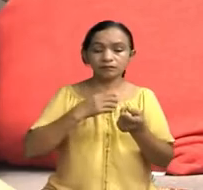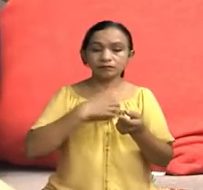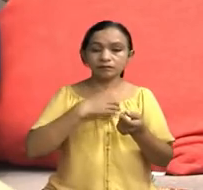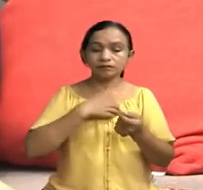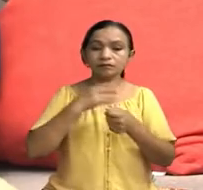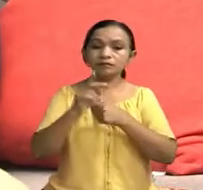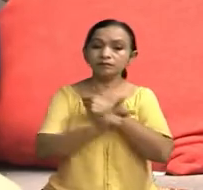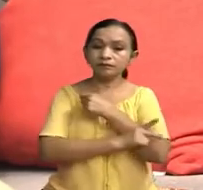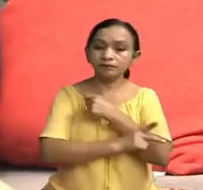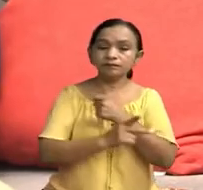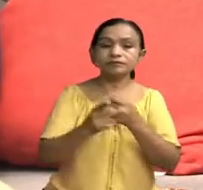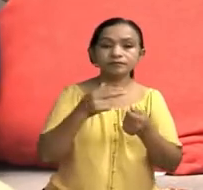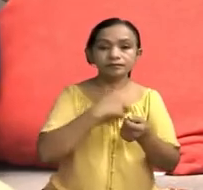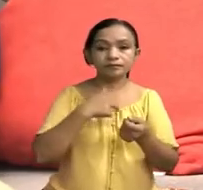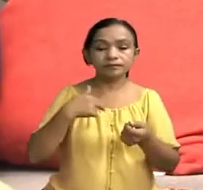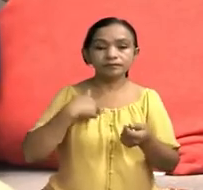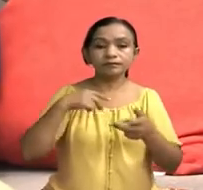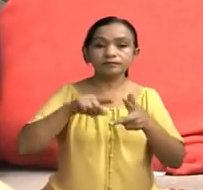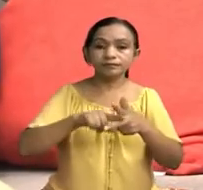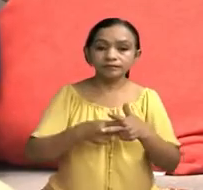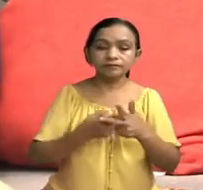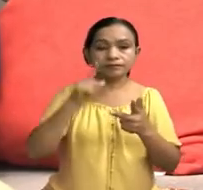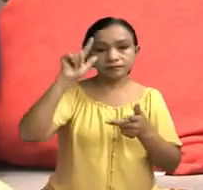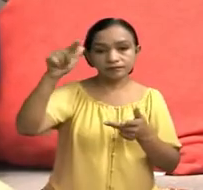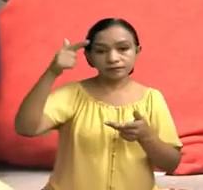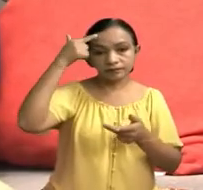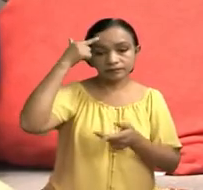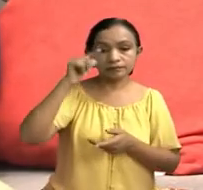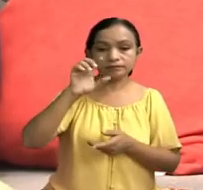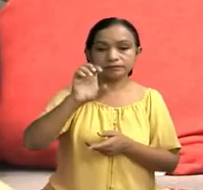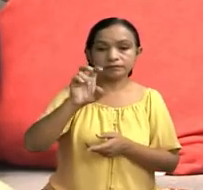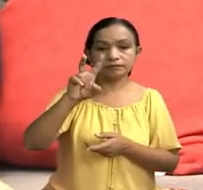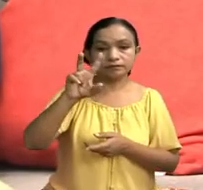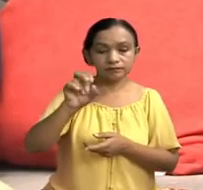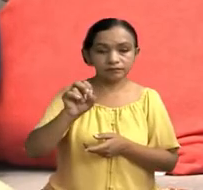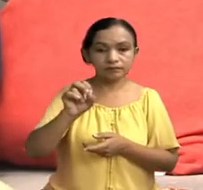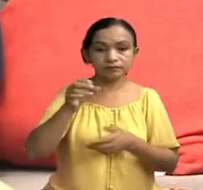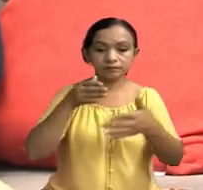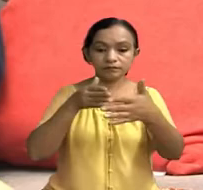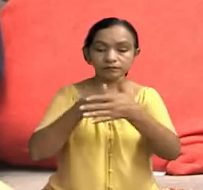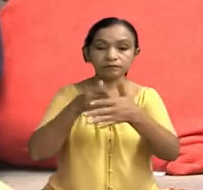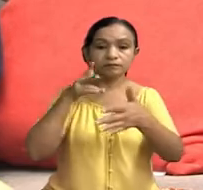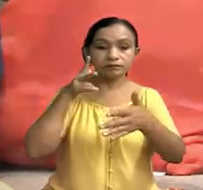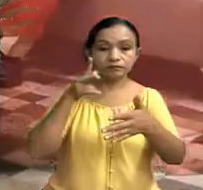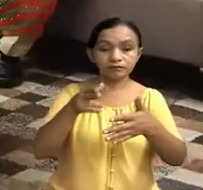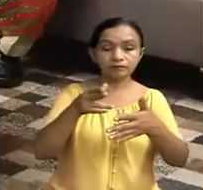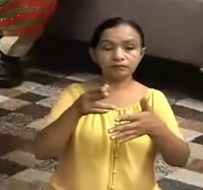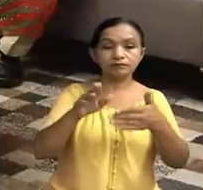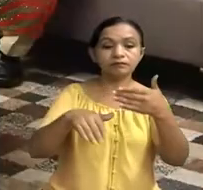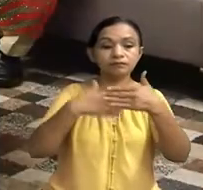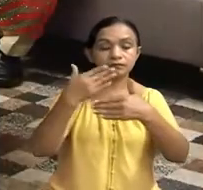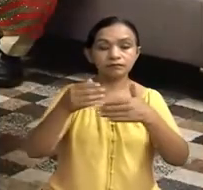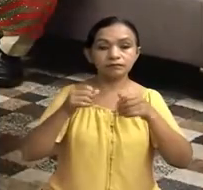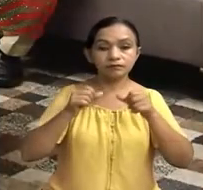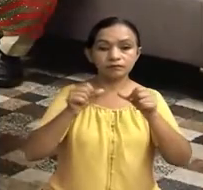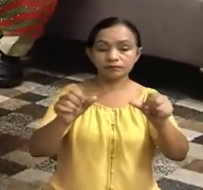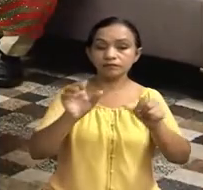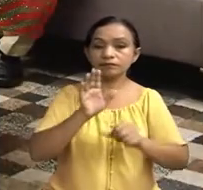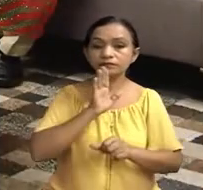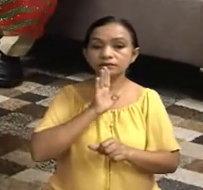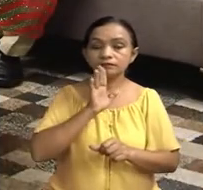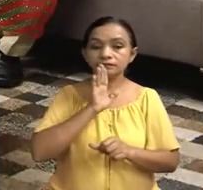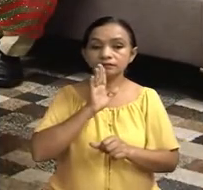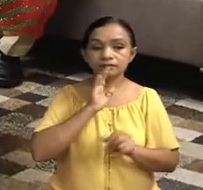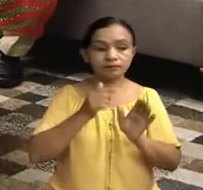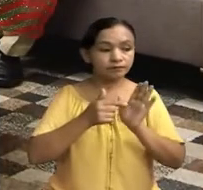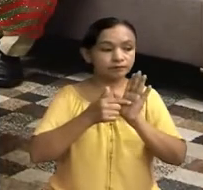plurinacional que fue construida a partir del gobierno de Evo Morales. Diputado, tenemos que hacer una nueva pausa, pero al volver quisiera que habláramos a partir del